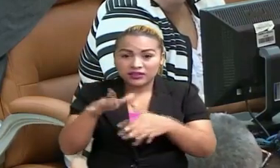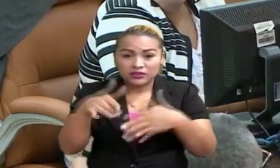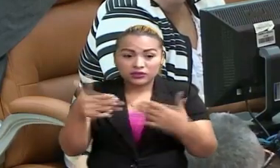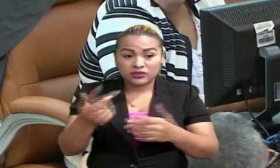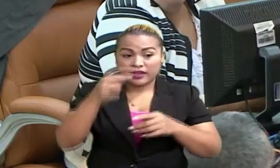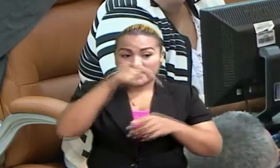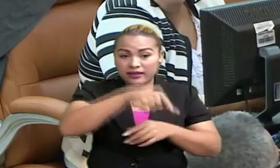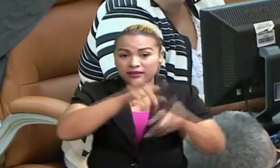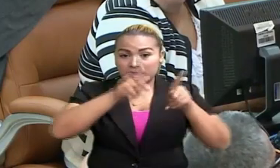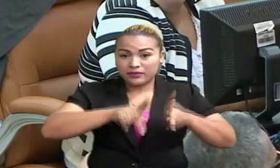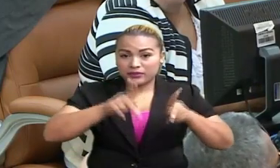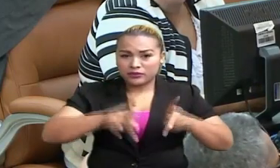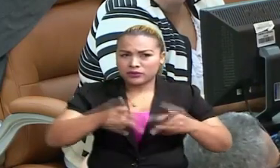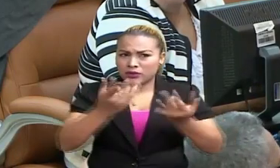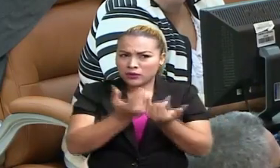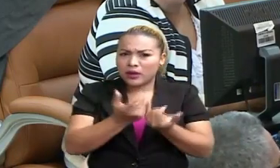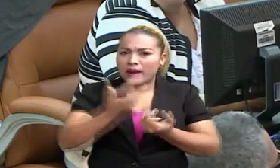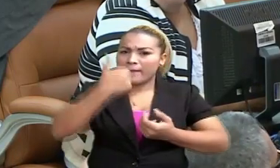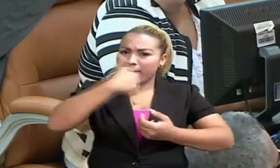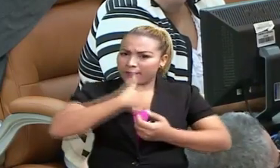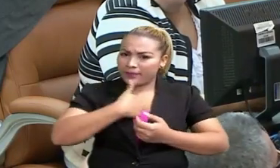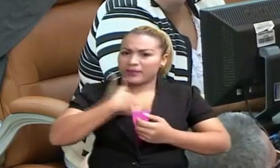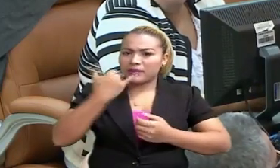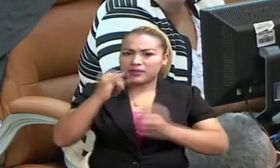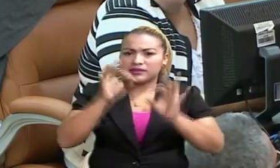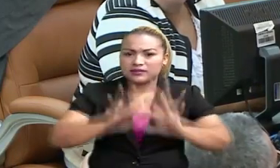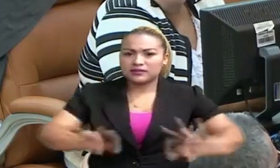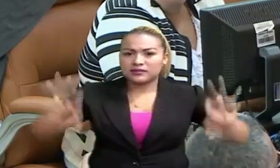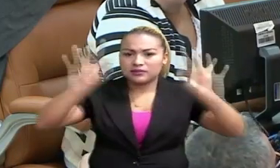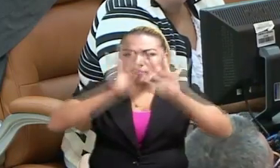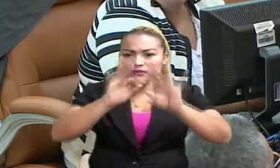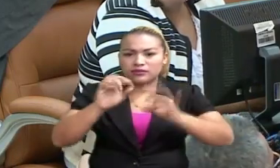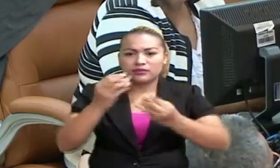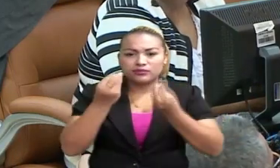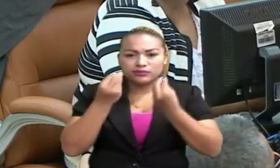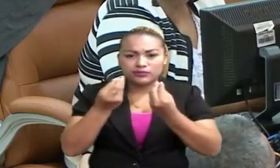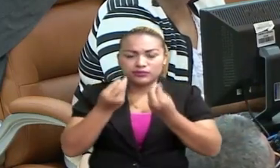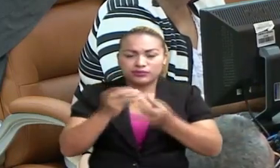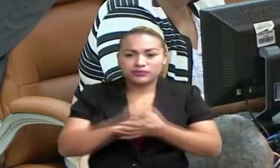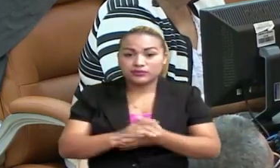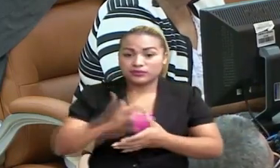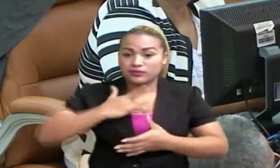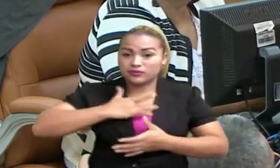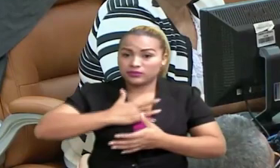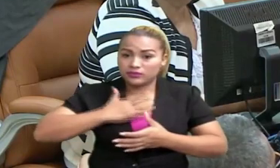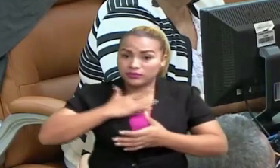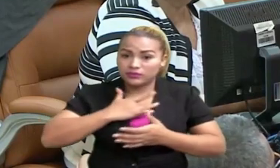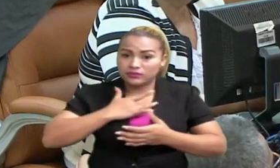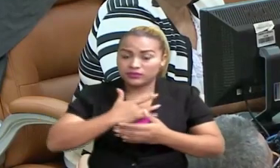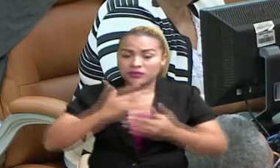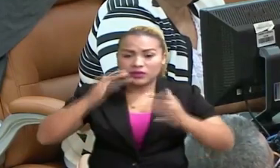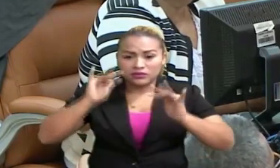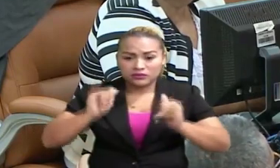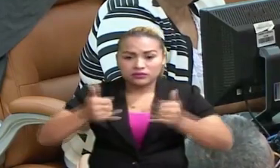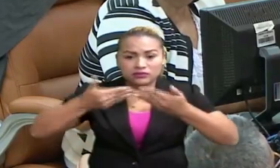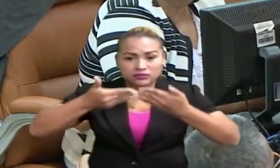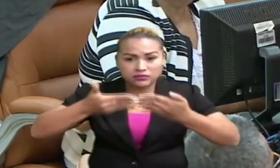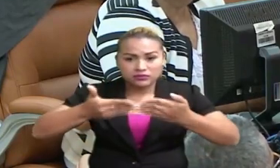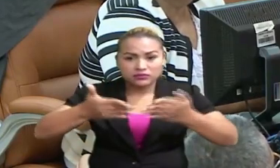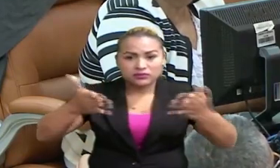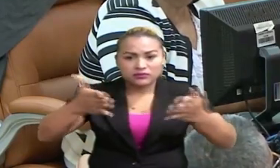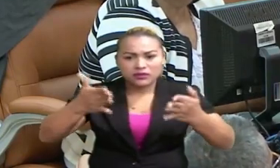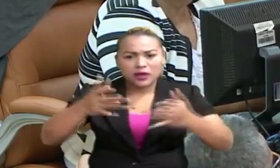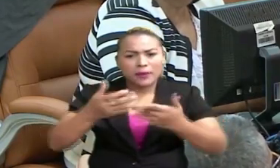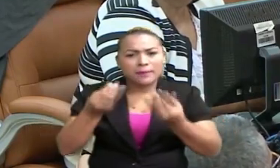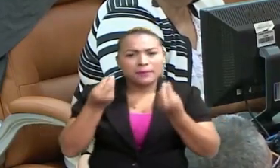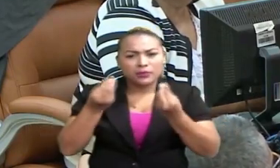colegas diputados. Para mí sí son importantes. Y necesitamos abrir nuevas y estables fuentes